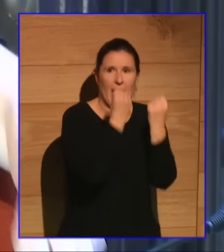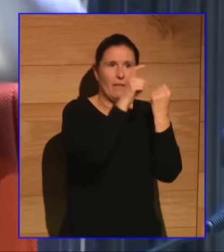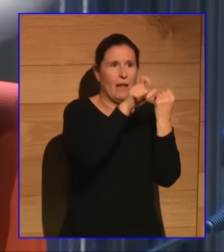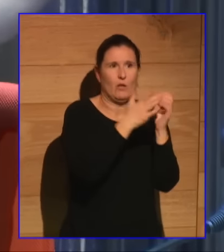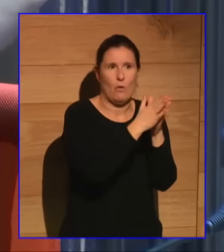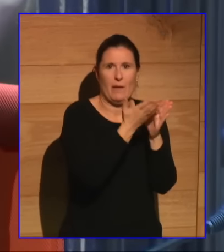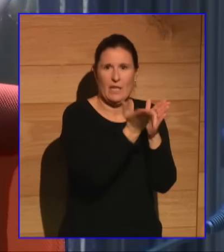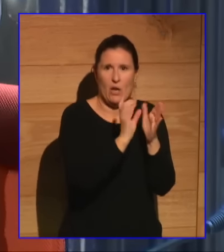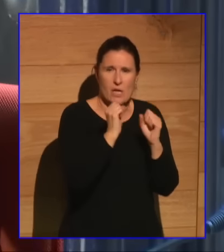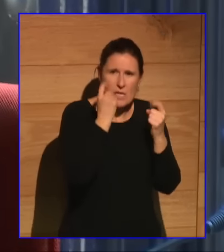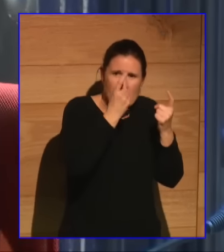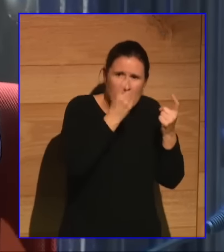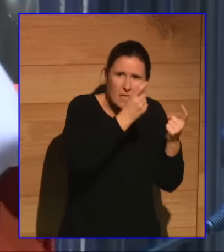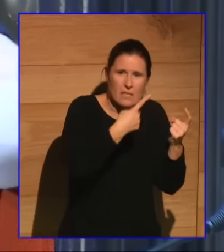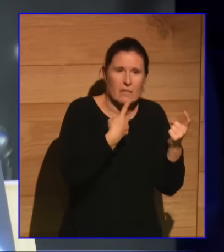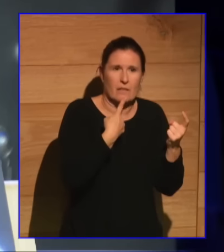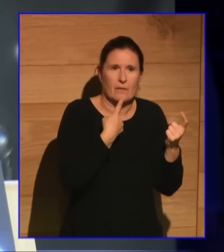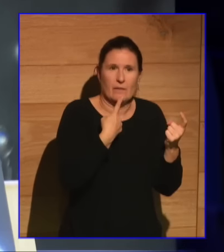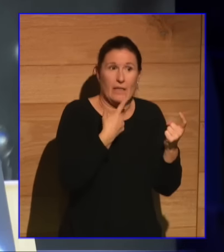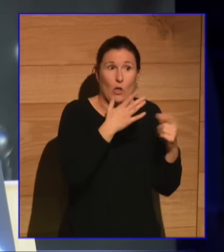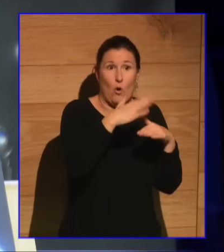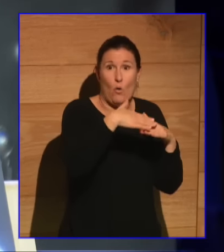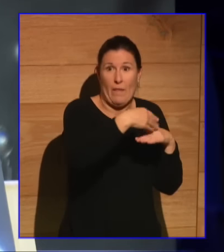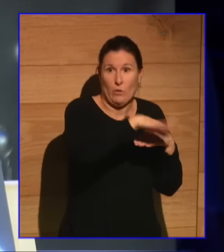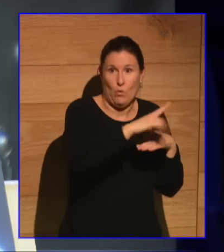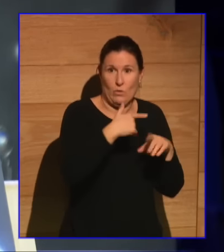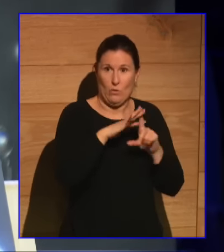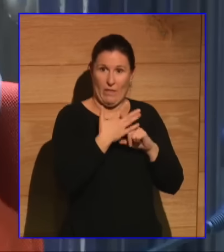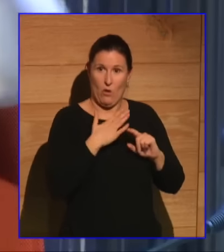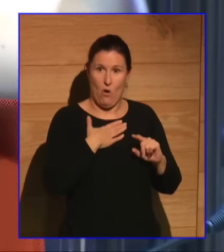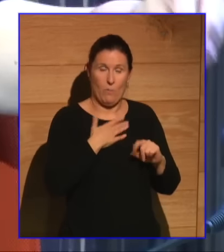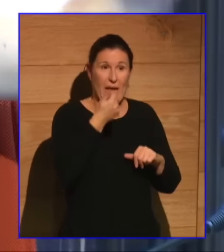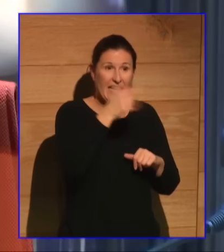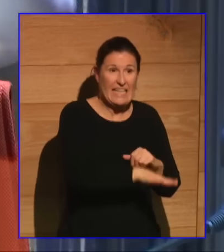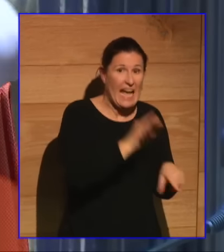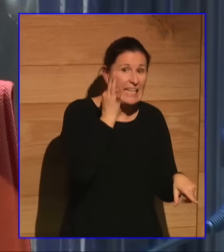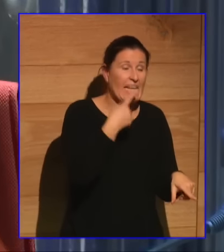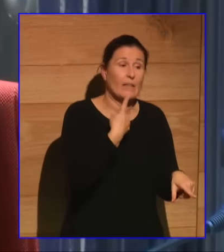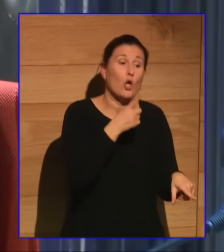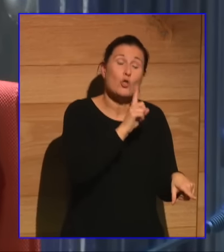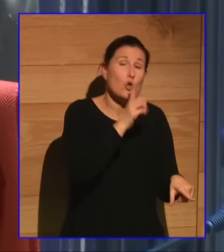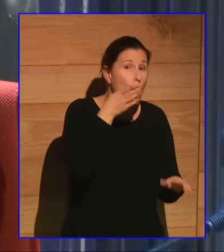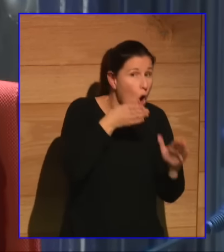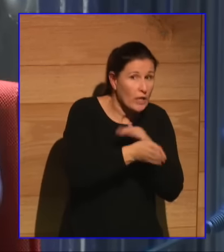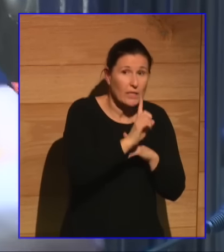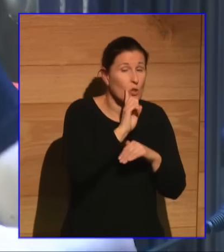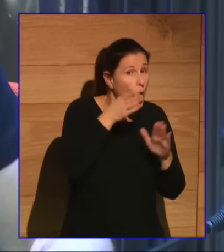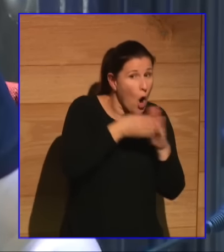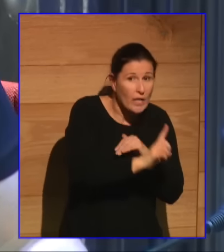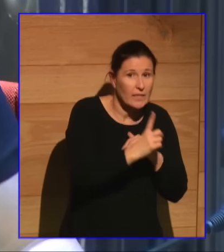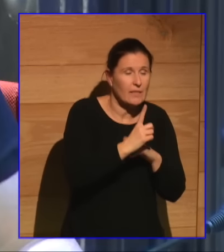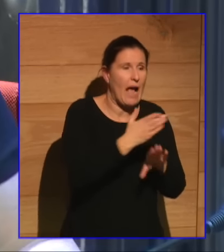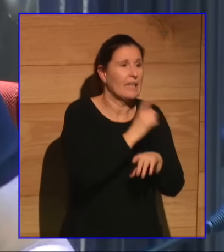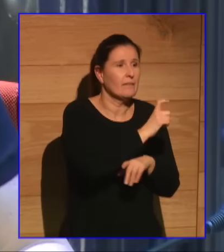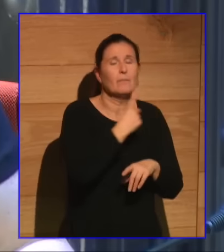compañeros. Y que son culpables de su situación. Y que son además culpables, sobre todo la niña, que le dijeron no te metas en este sitio. No se lo dijeron